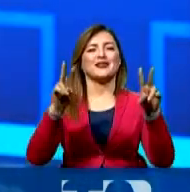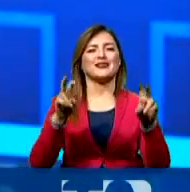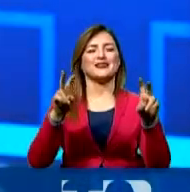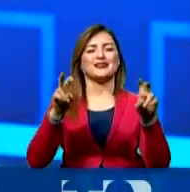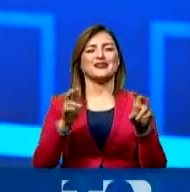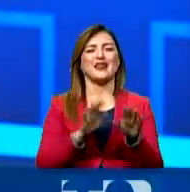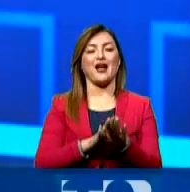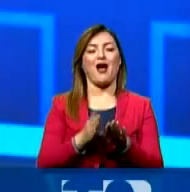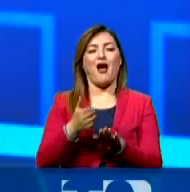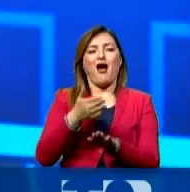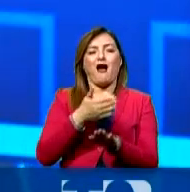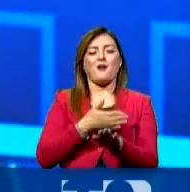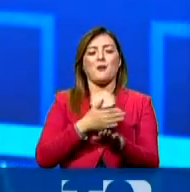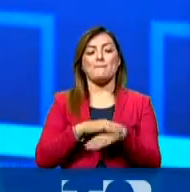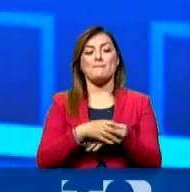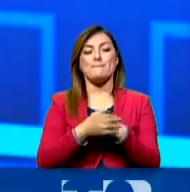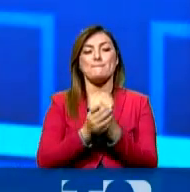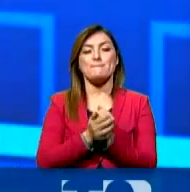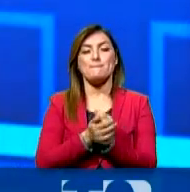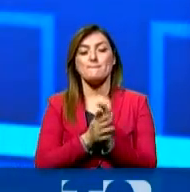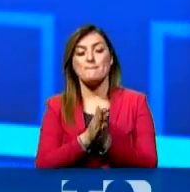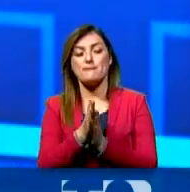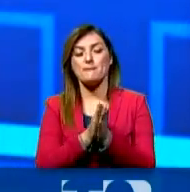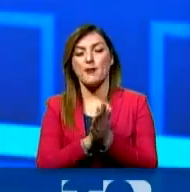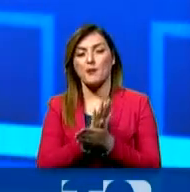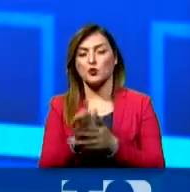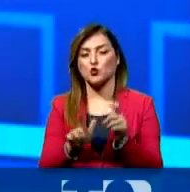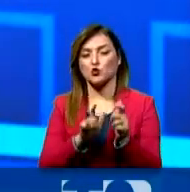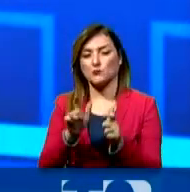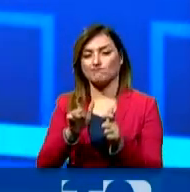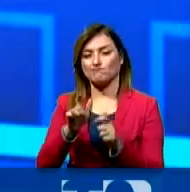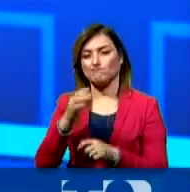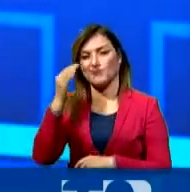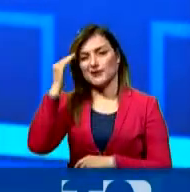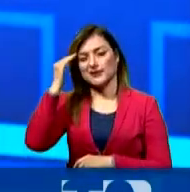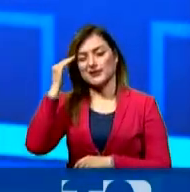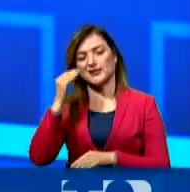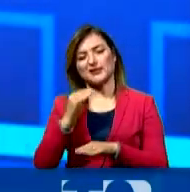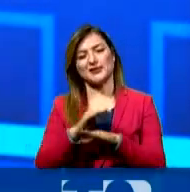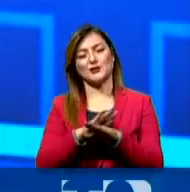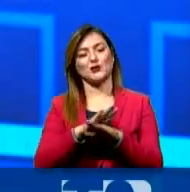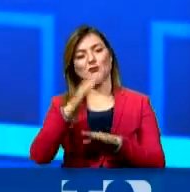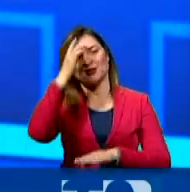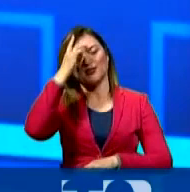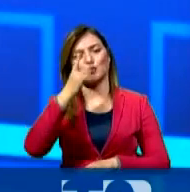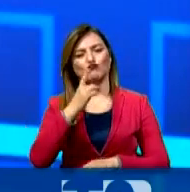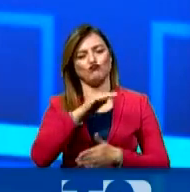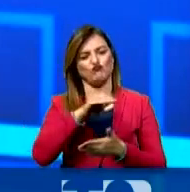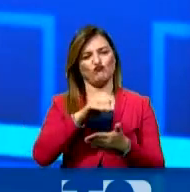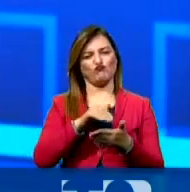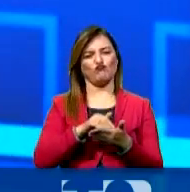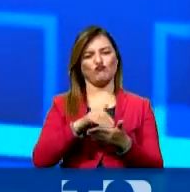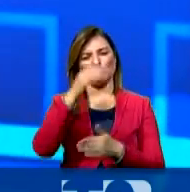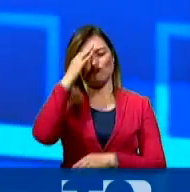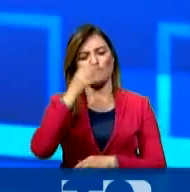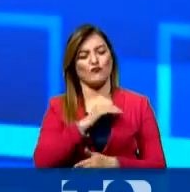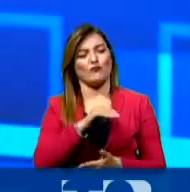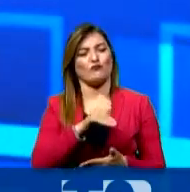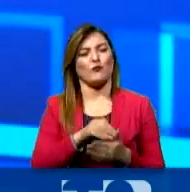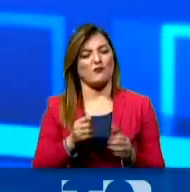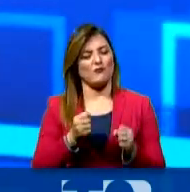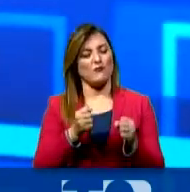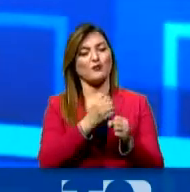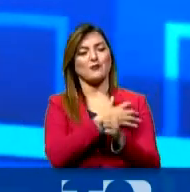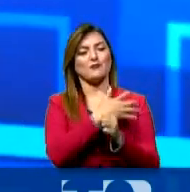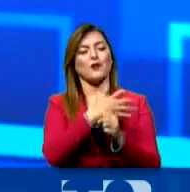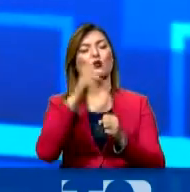posiciones absolutamente rígidas que tienen otro tipo de motivaciones, en las que lo que se busca es distanciarse